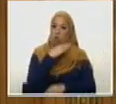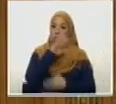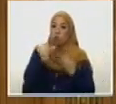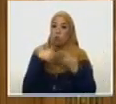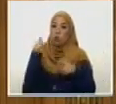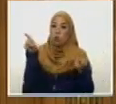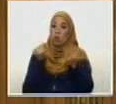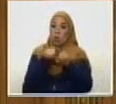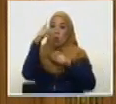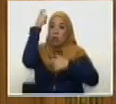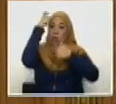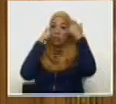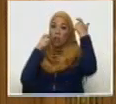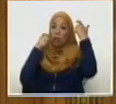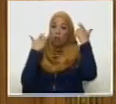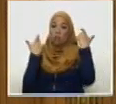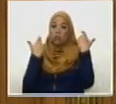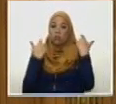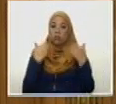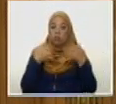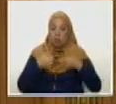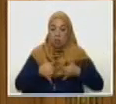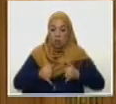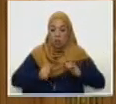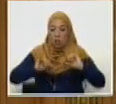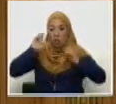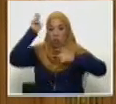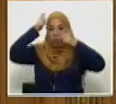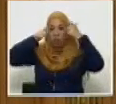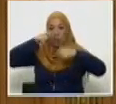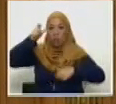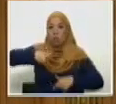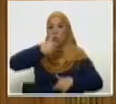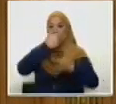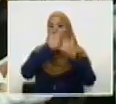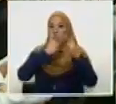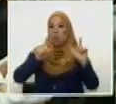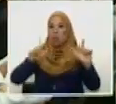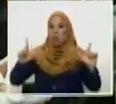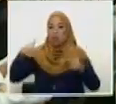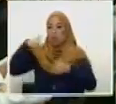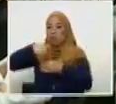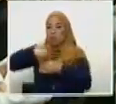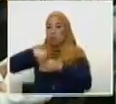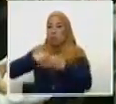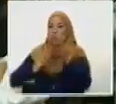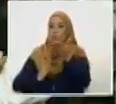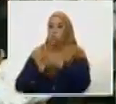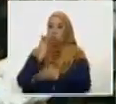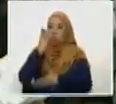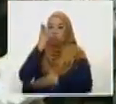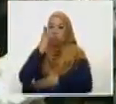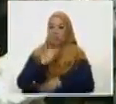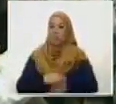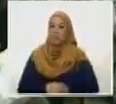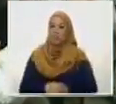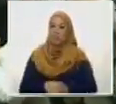Chávez, es decir, todos somos este pueblo libre y soberano para siempre.